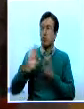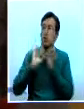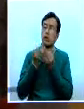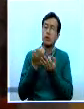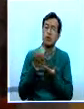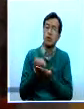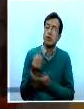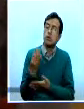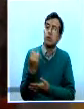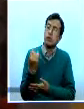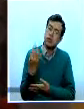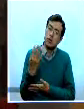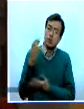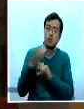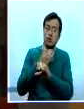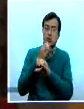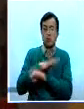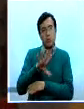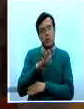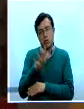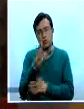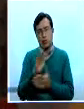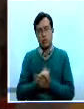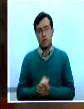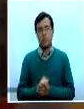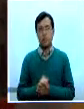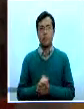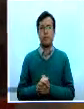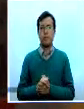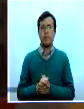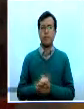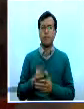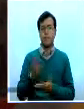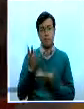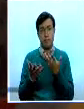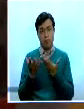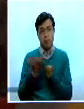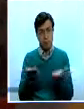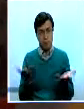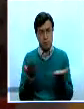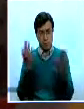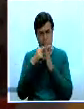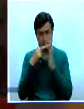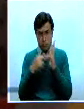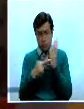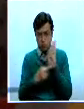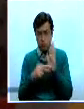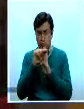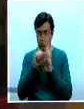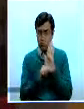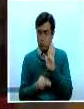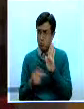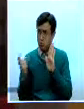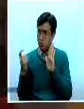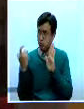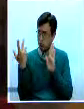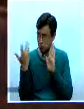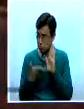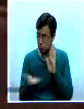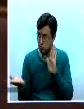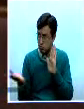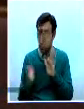sobre lo cual se calcularán de alguna manera los aportes en este sentido también habrá una reglamentación una normativa secundaria para la aplicación